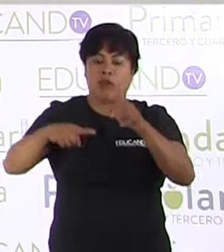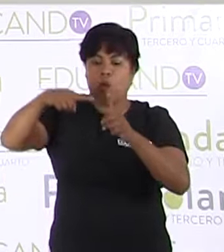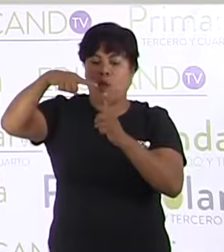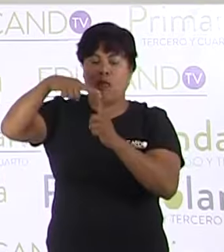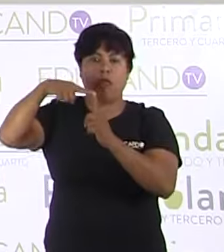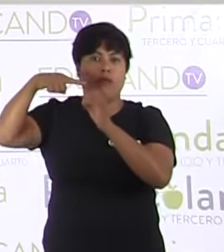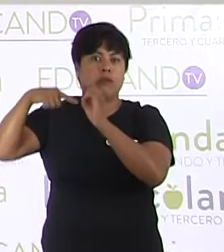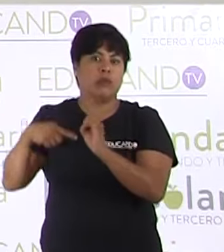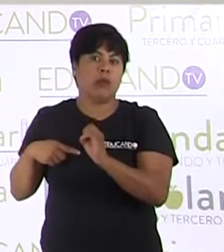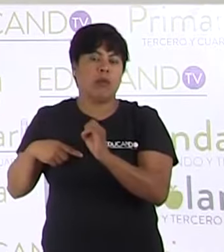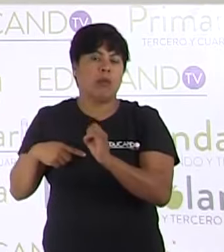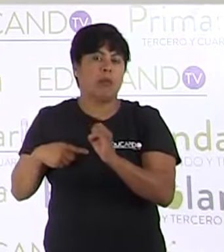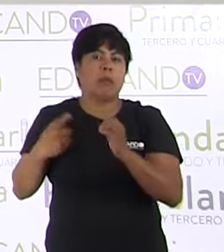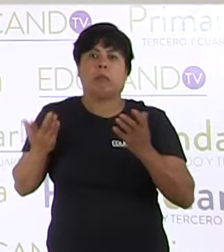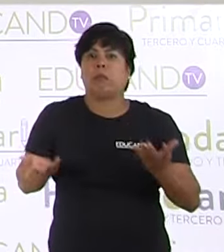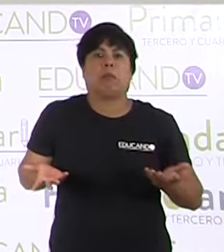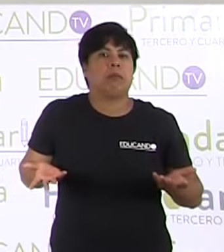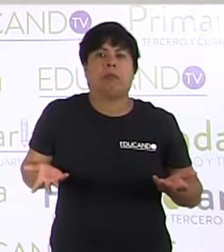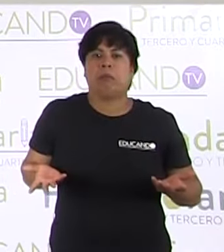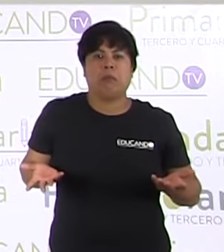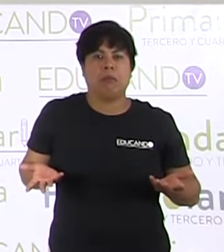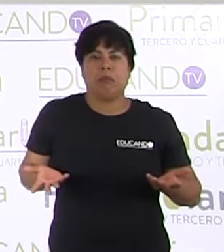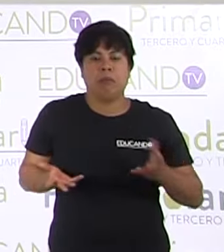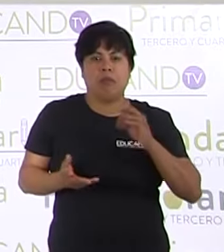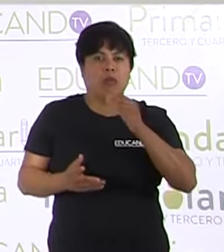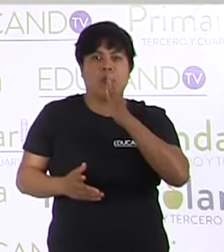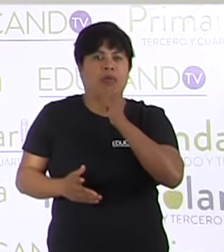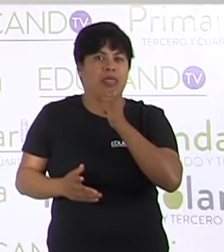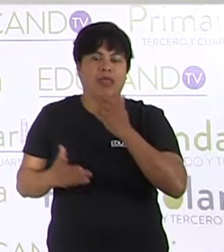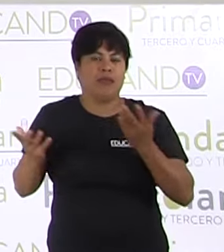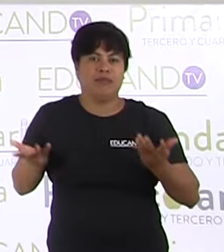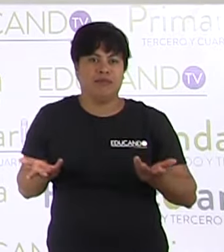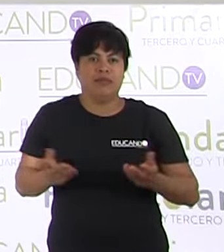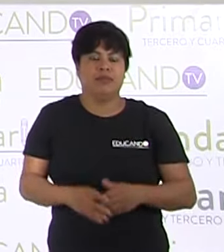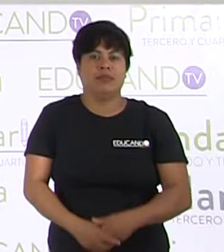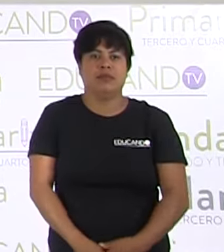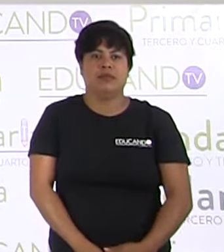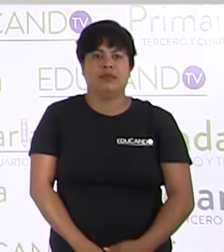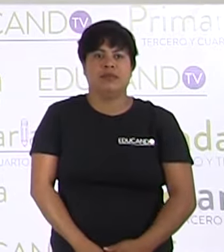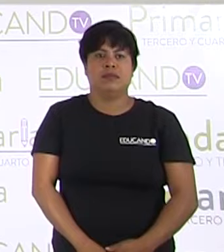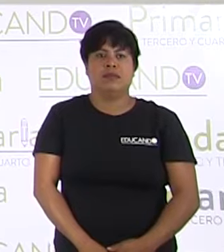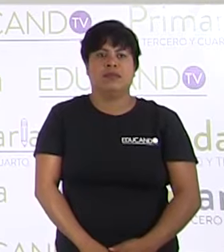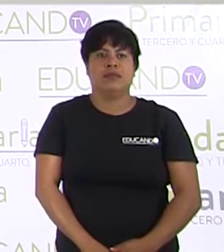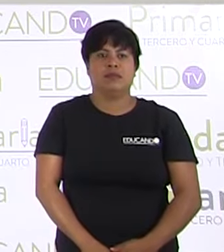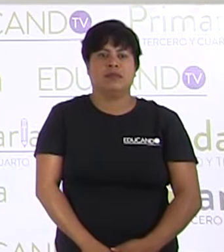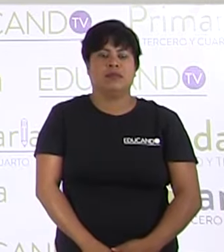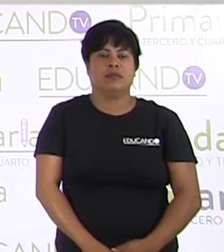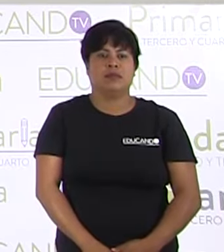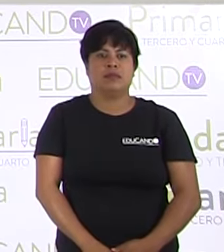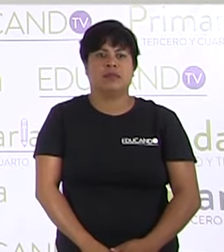0 es una cosa ilógica si lo analizan okay